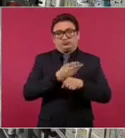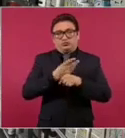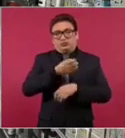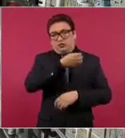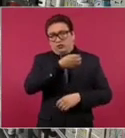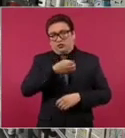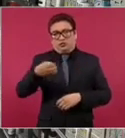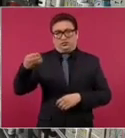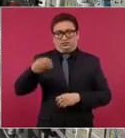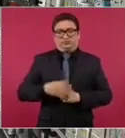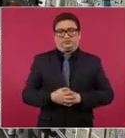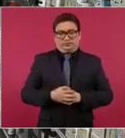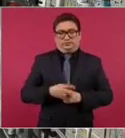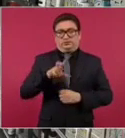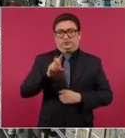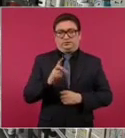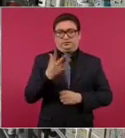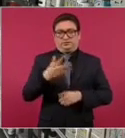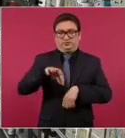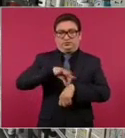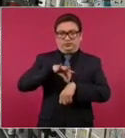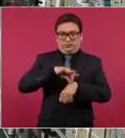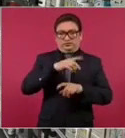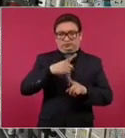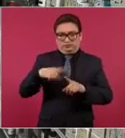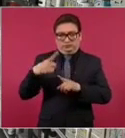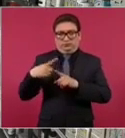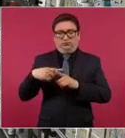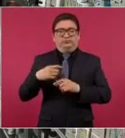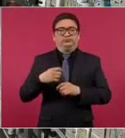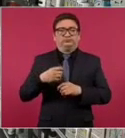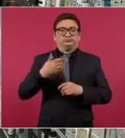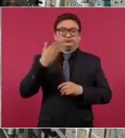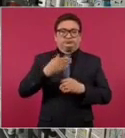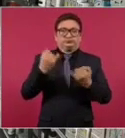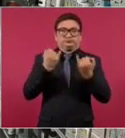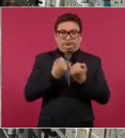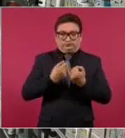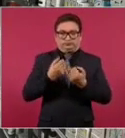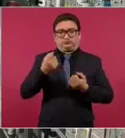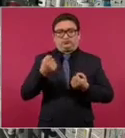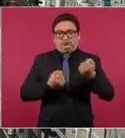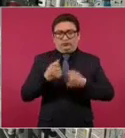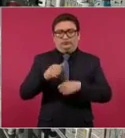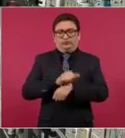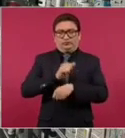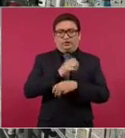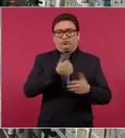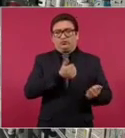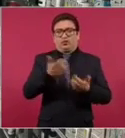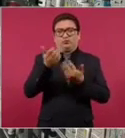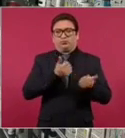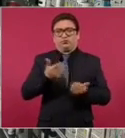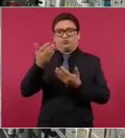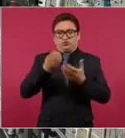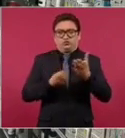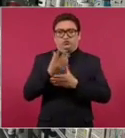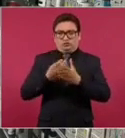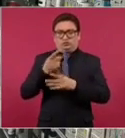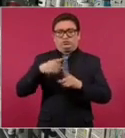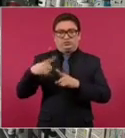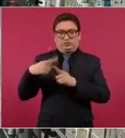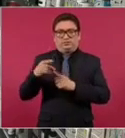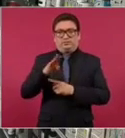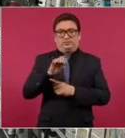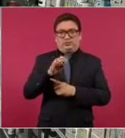reordenaron 35 farmacias, reforzamos el parque vehicular para la distribución, contamos con